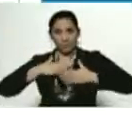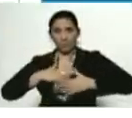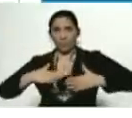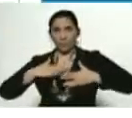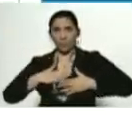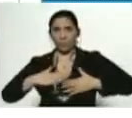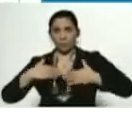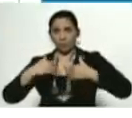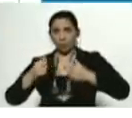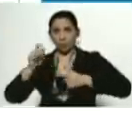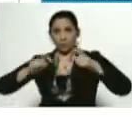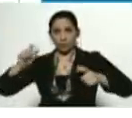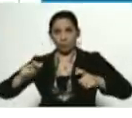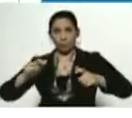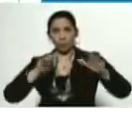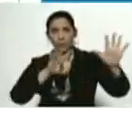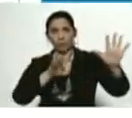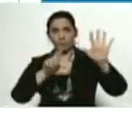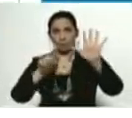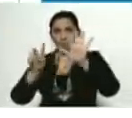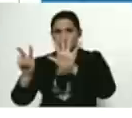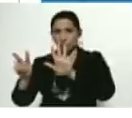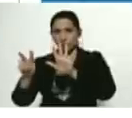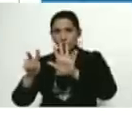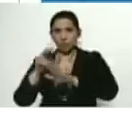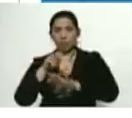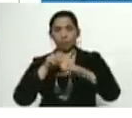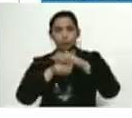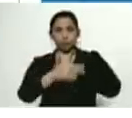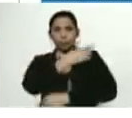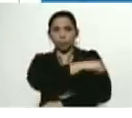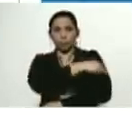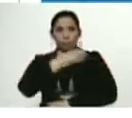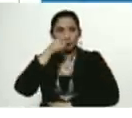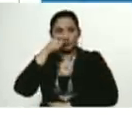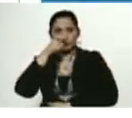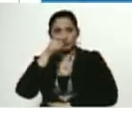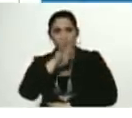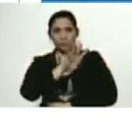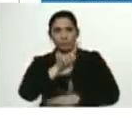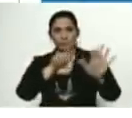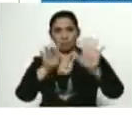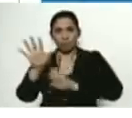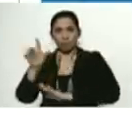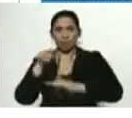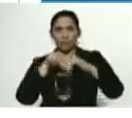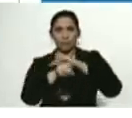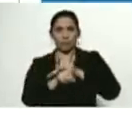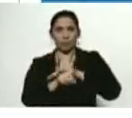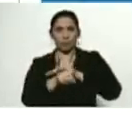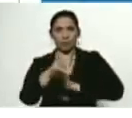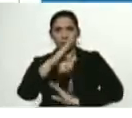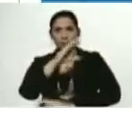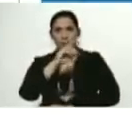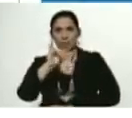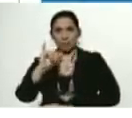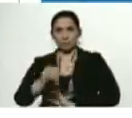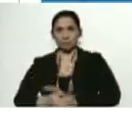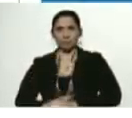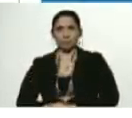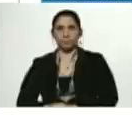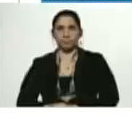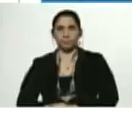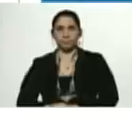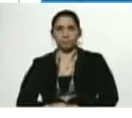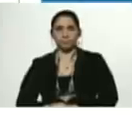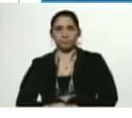977 hospitalizados en hospitales centinelas, 475 ingresados en centros de diagnóstico integral,